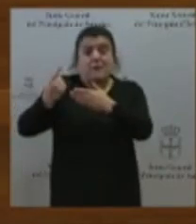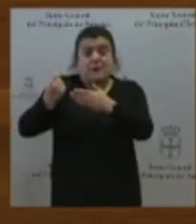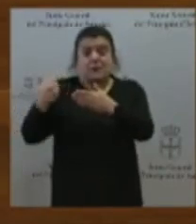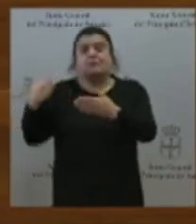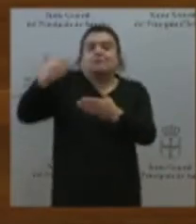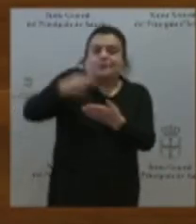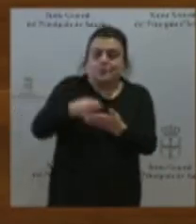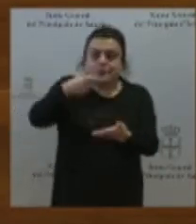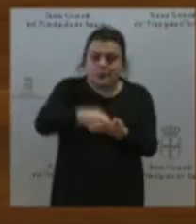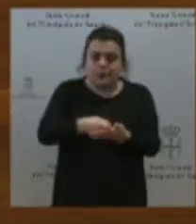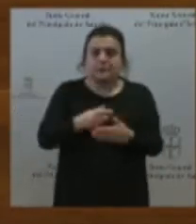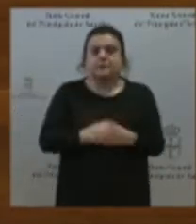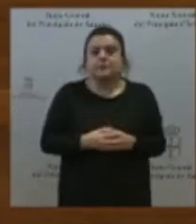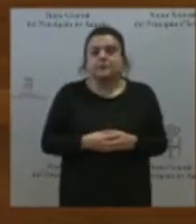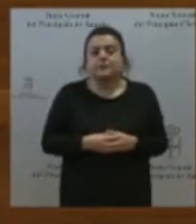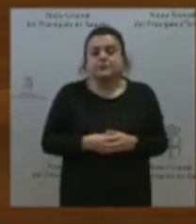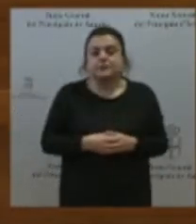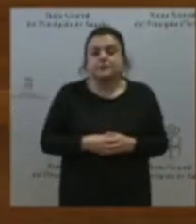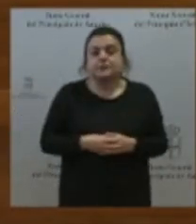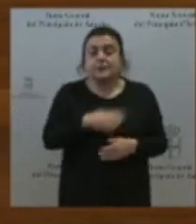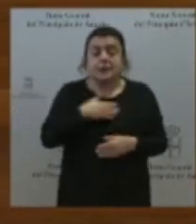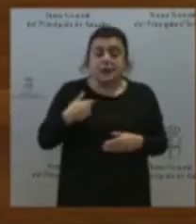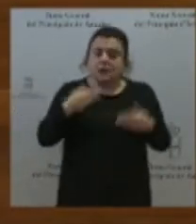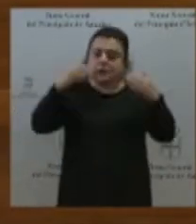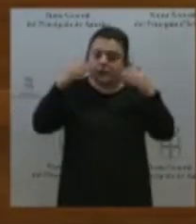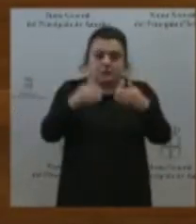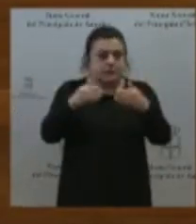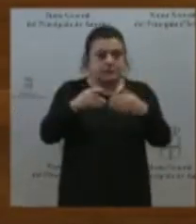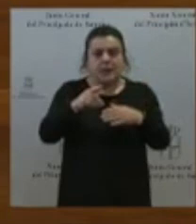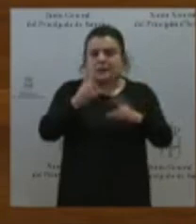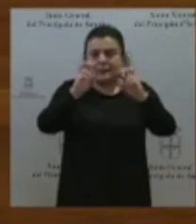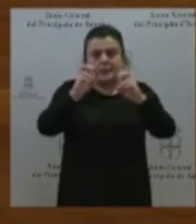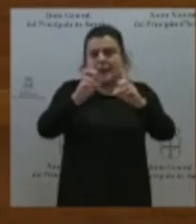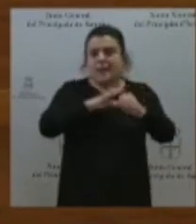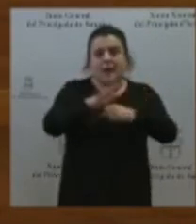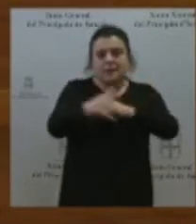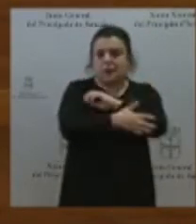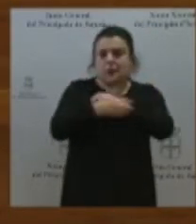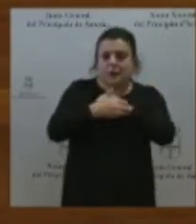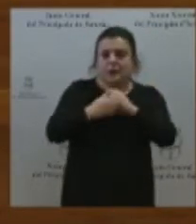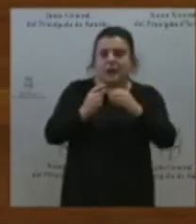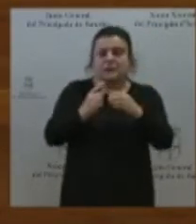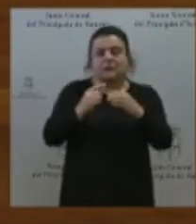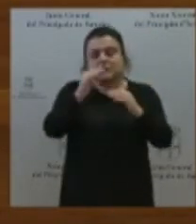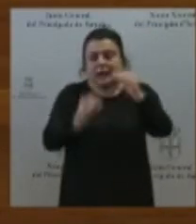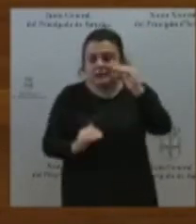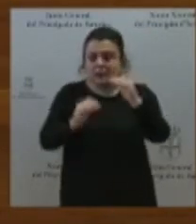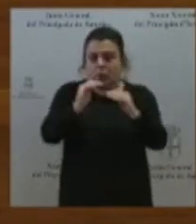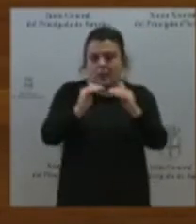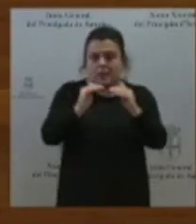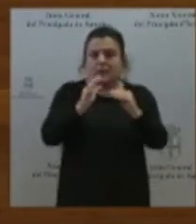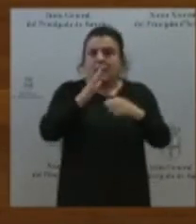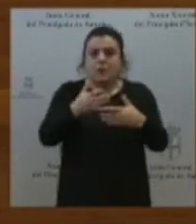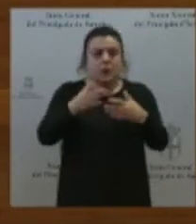Querría hacer especial hincapié en este ámbito de la pobreza y de la desigualdad, porque si todos los problemas de Asturias y de su sociedad son graves, estos me